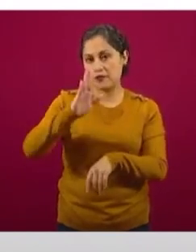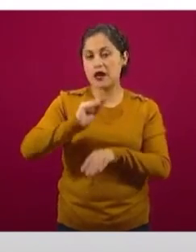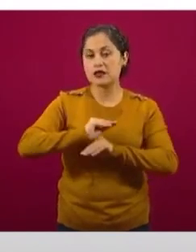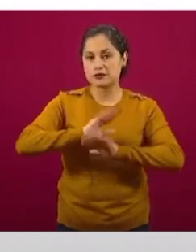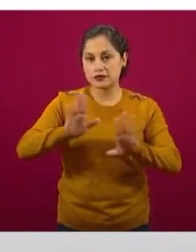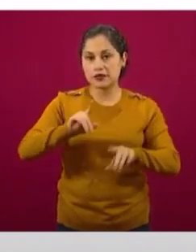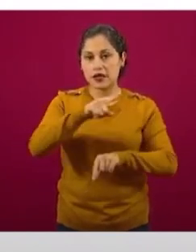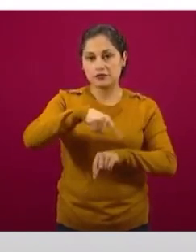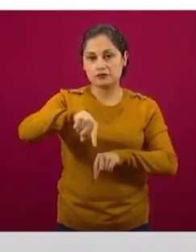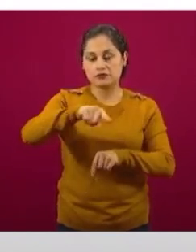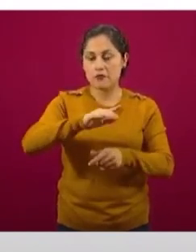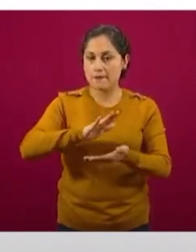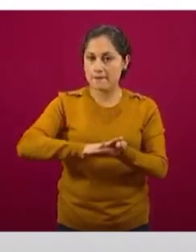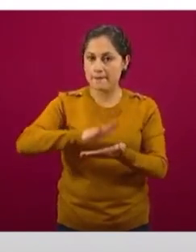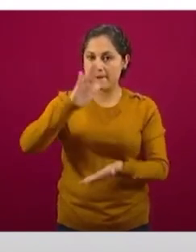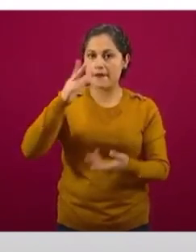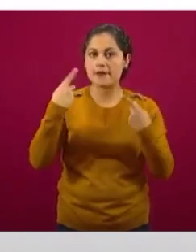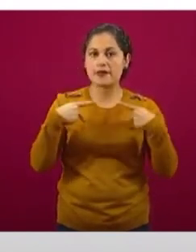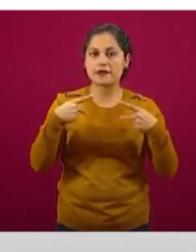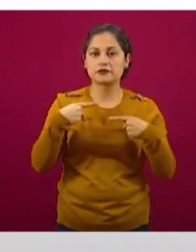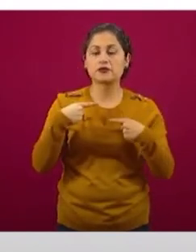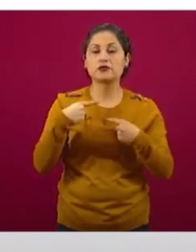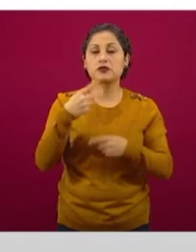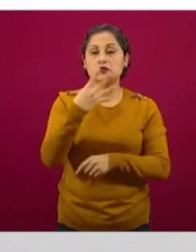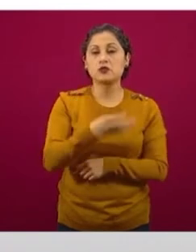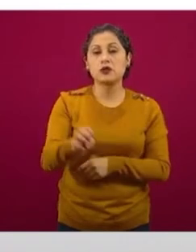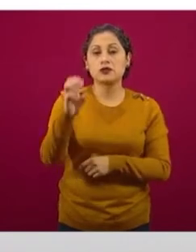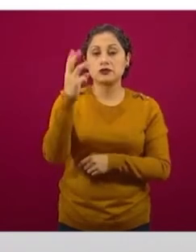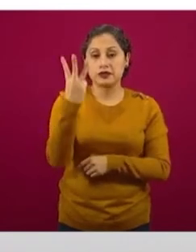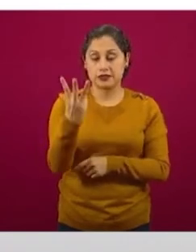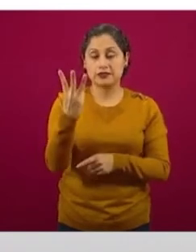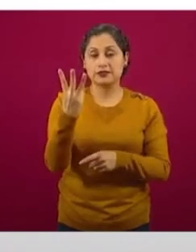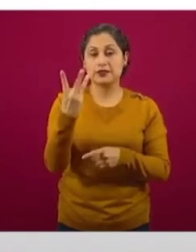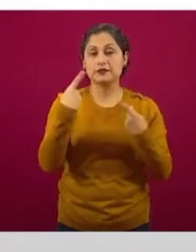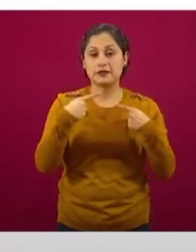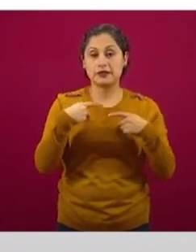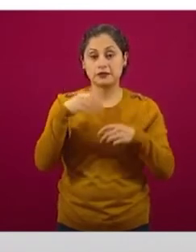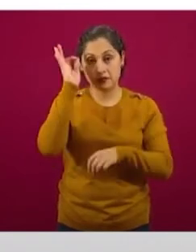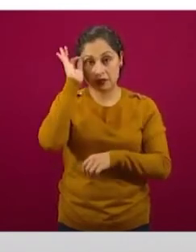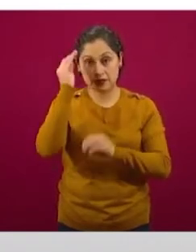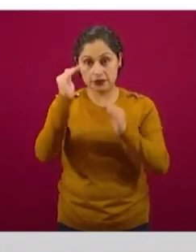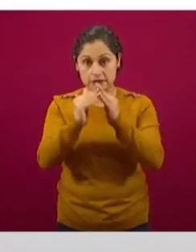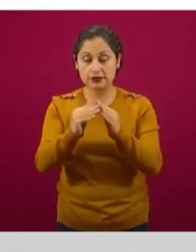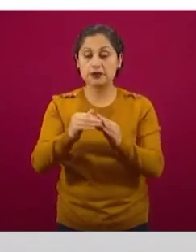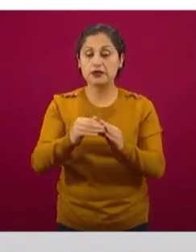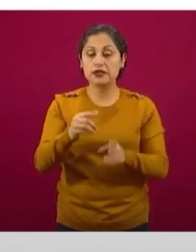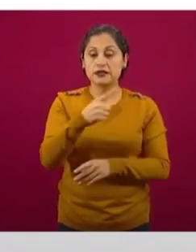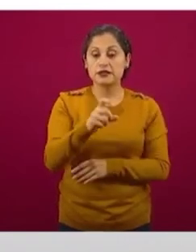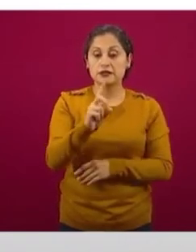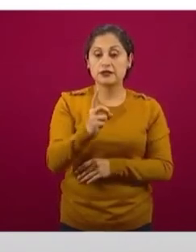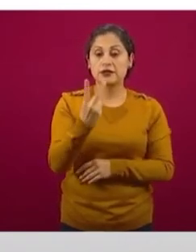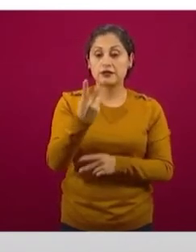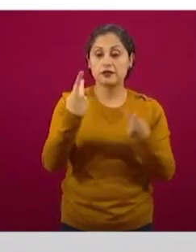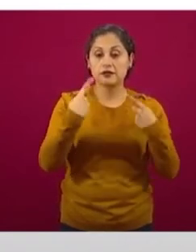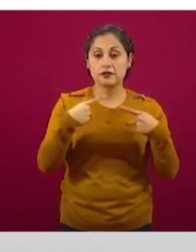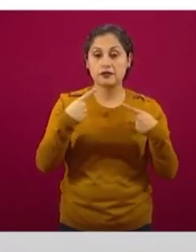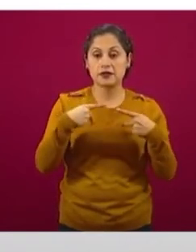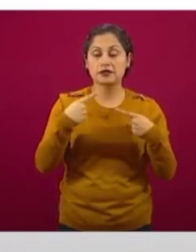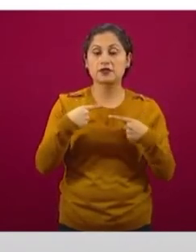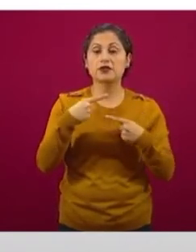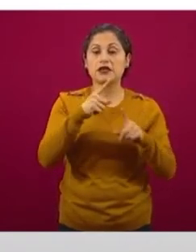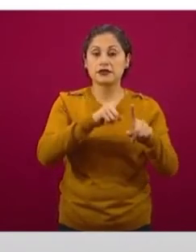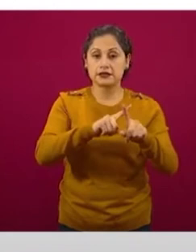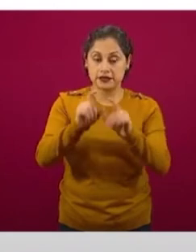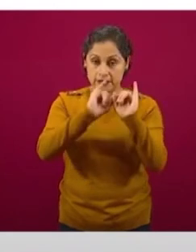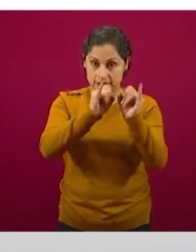estas solicitudes. 403 personas trabajadoras del hogar y 151 trabajadores independientes en la Ciudad de México.